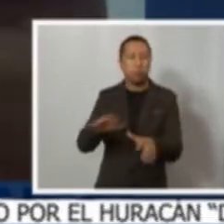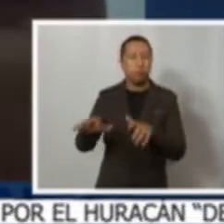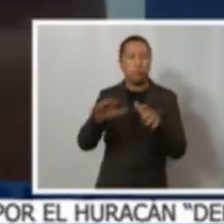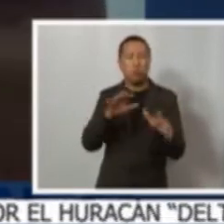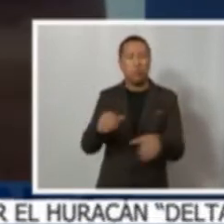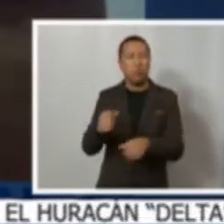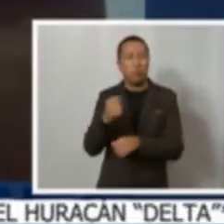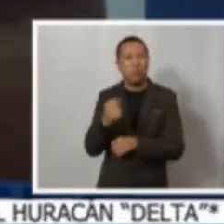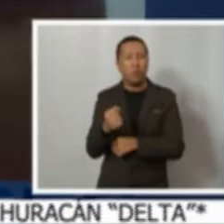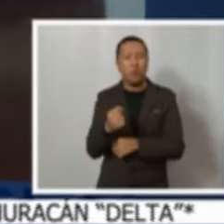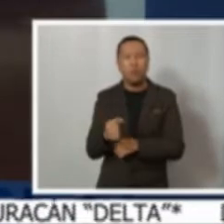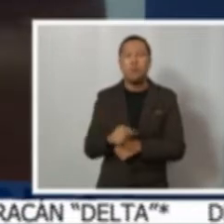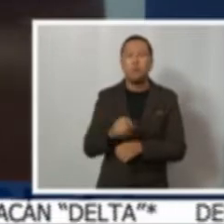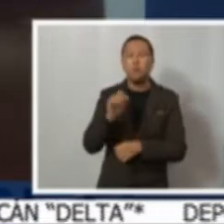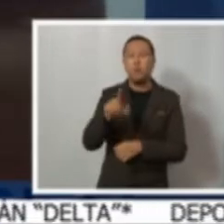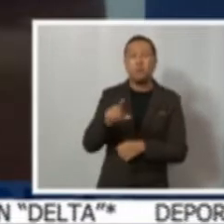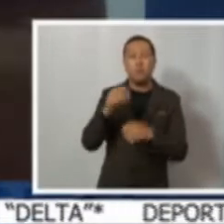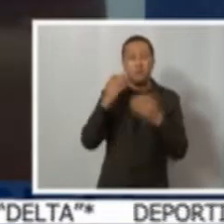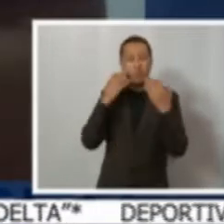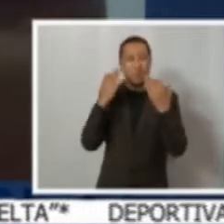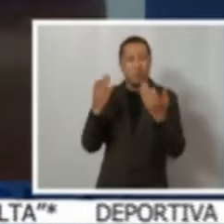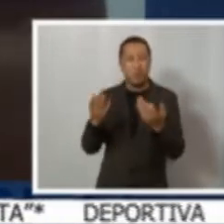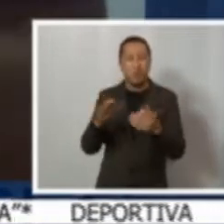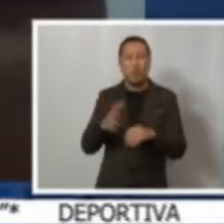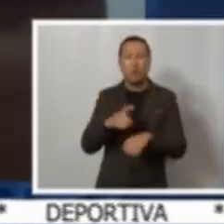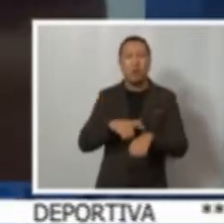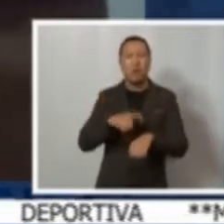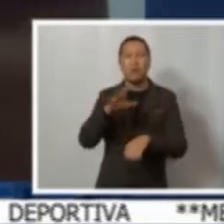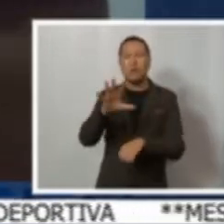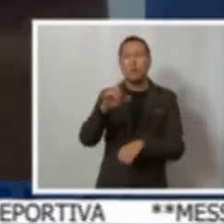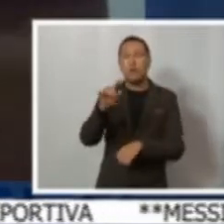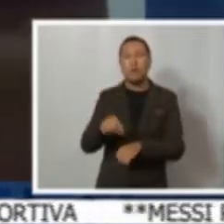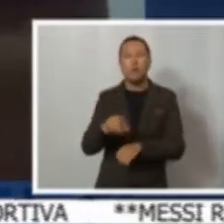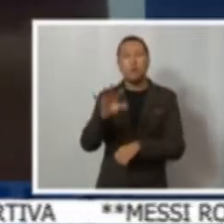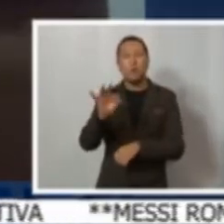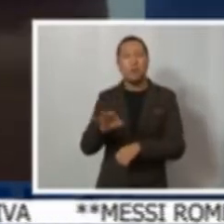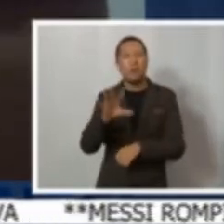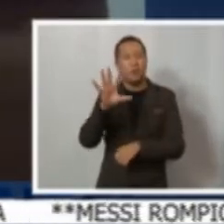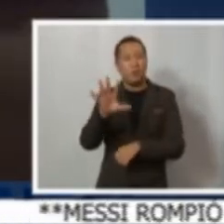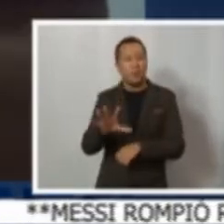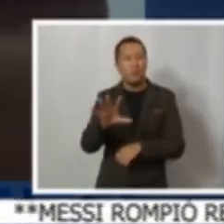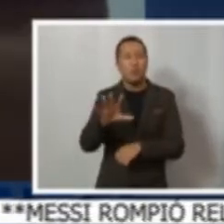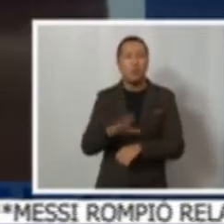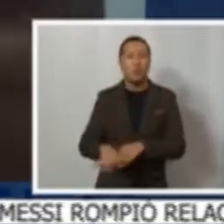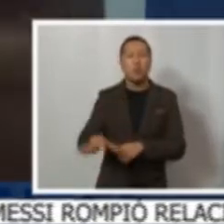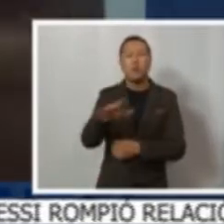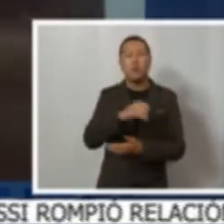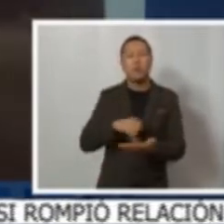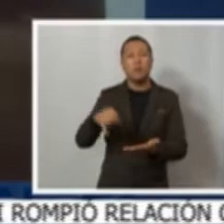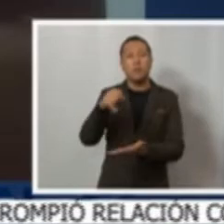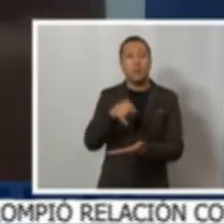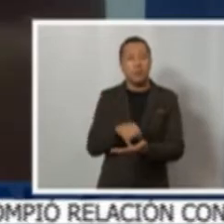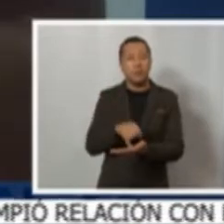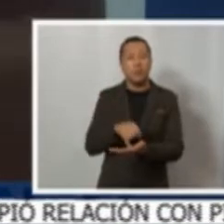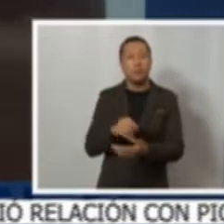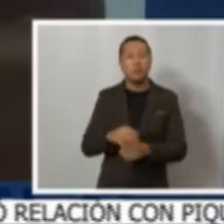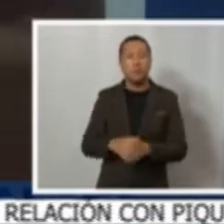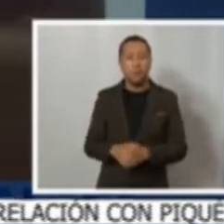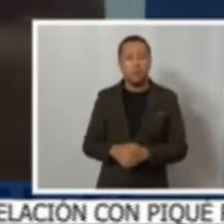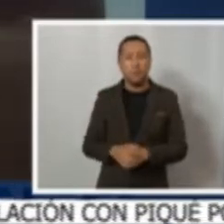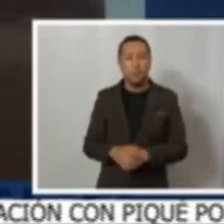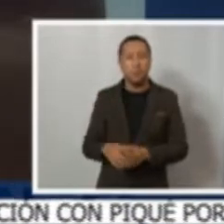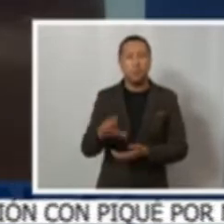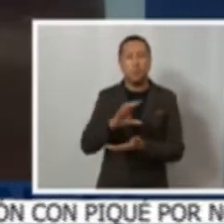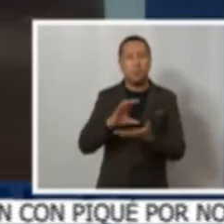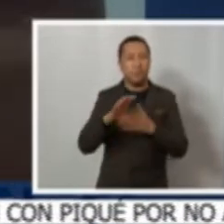viendo justamente lo que ocurría alrededor de las 5:45 de la mañana en la bella isla de las Golondrinas, en